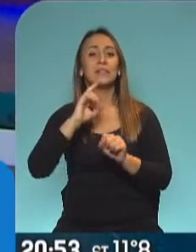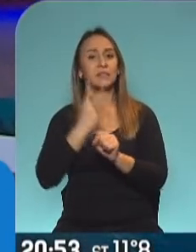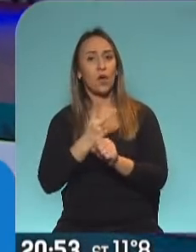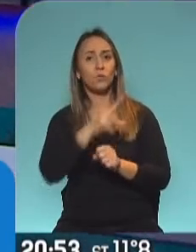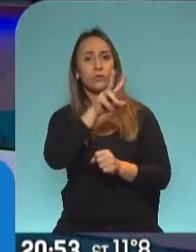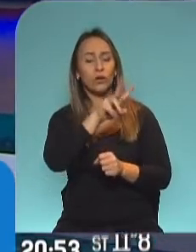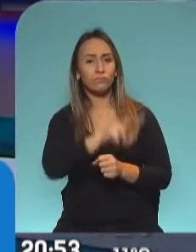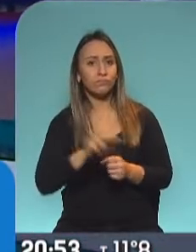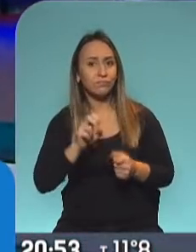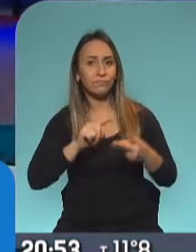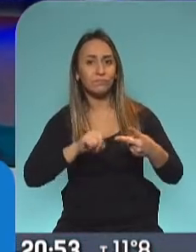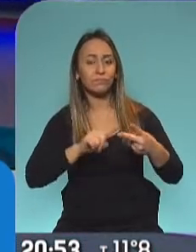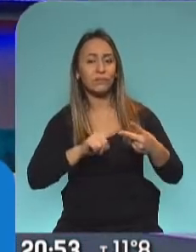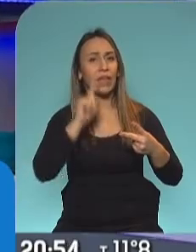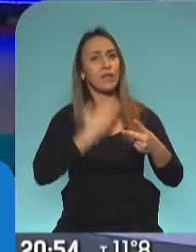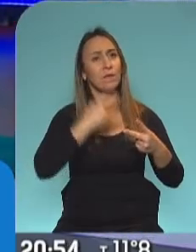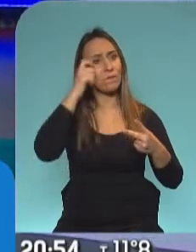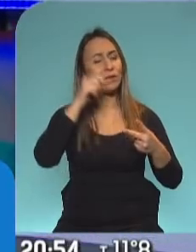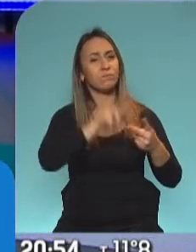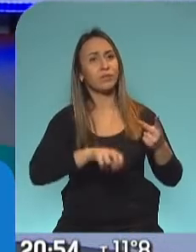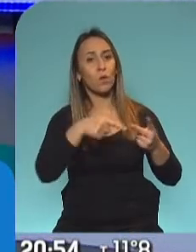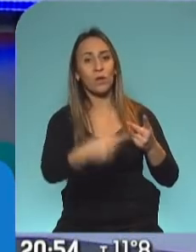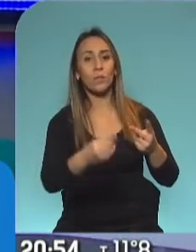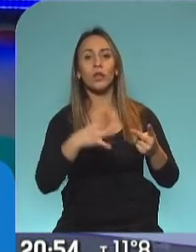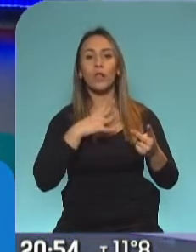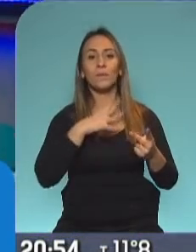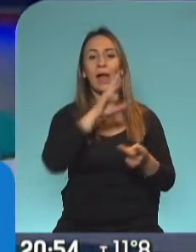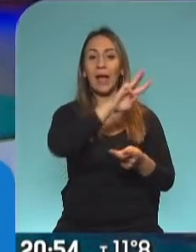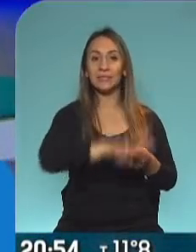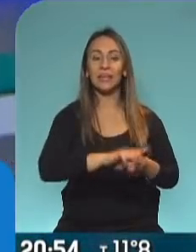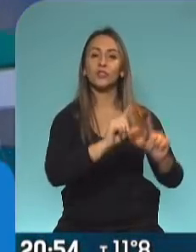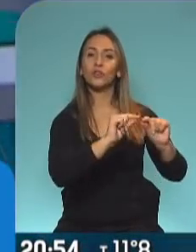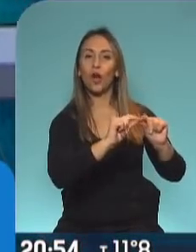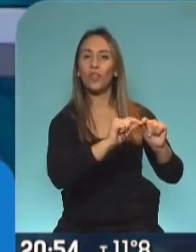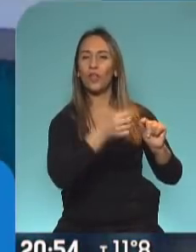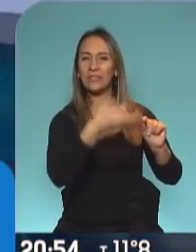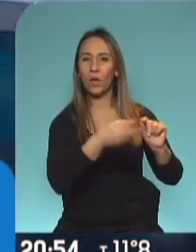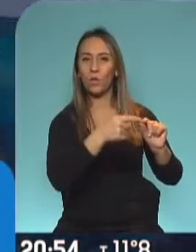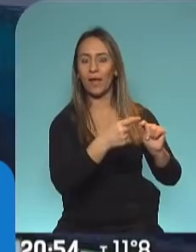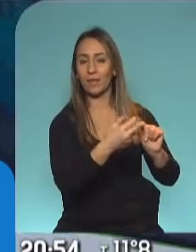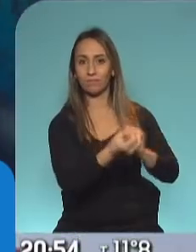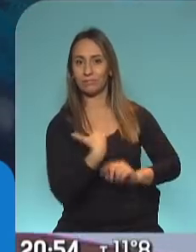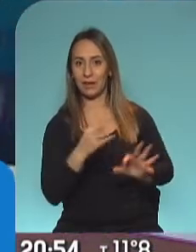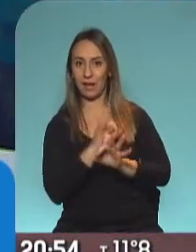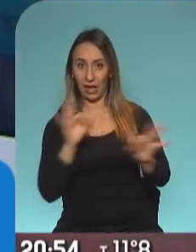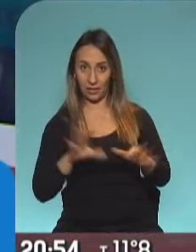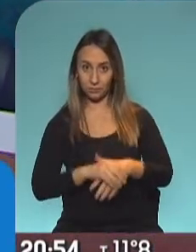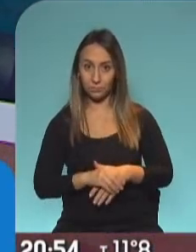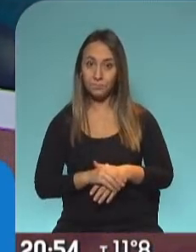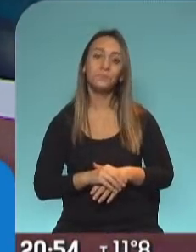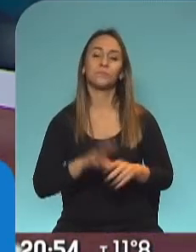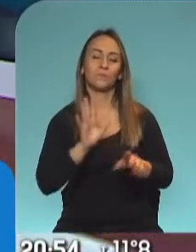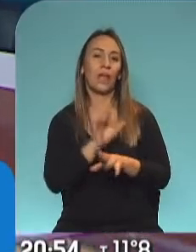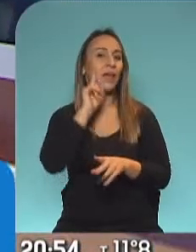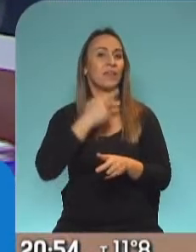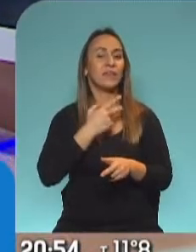del IFE porque todavía no le llegó el código de seguridad de la ANSES. Bueno, como te contaba hace un ratito, aquellos que habían elegido